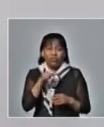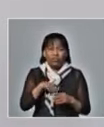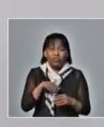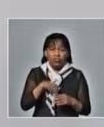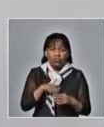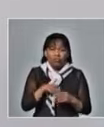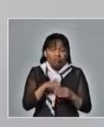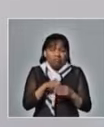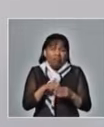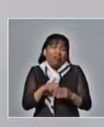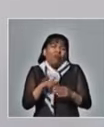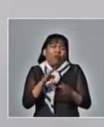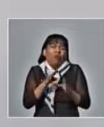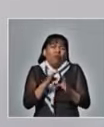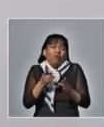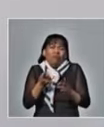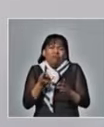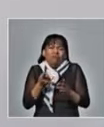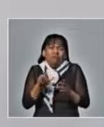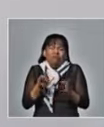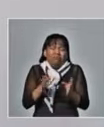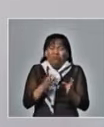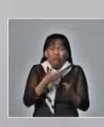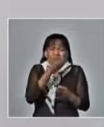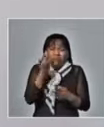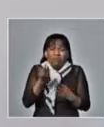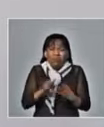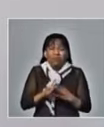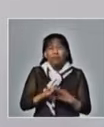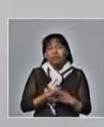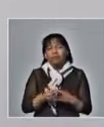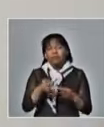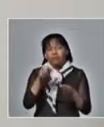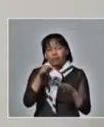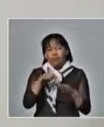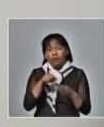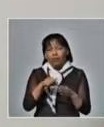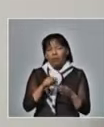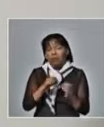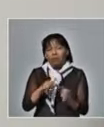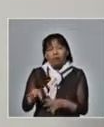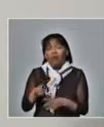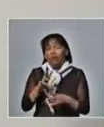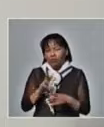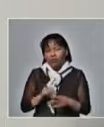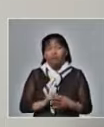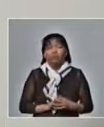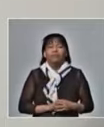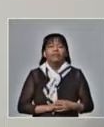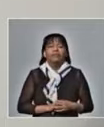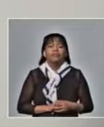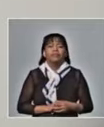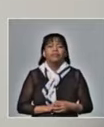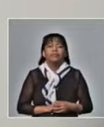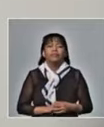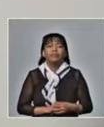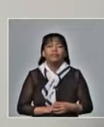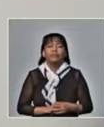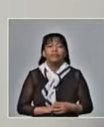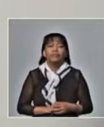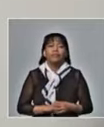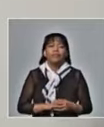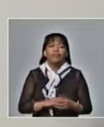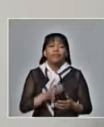oímos justificaciones. No desperdiciemos el voto. Candidato Michel Chaín, tiene un minuto para réplica. ¿Desea